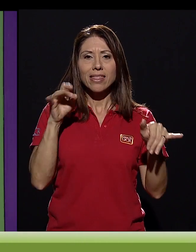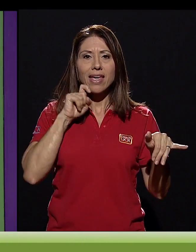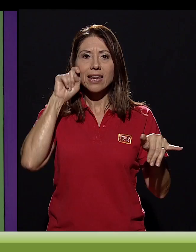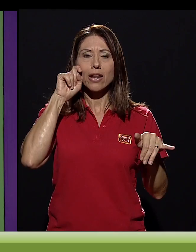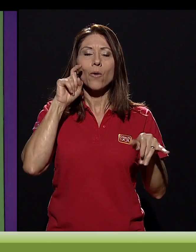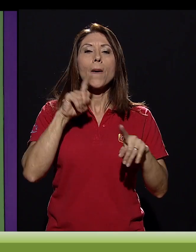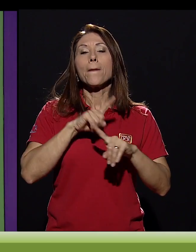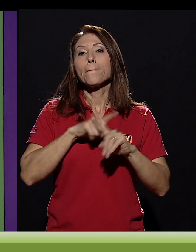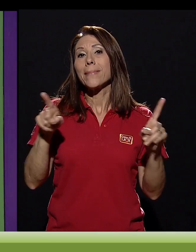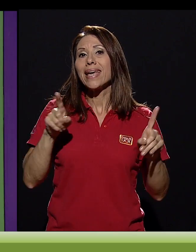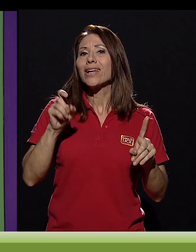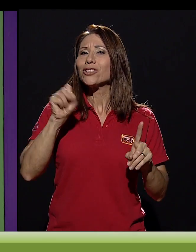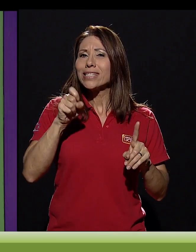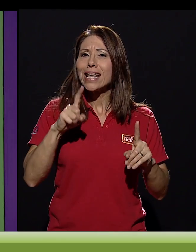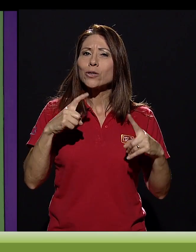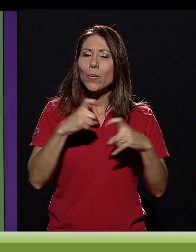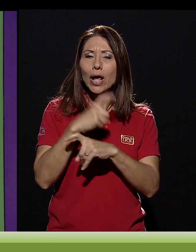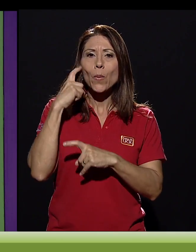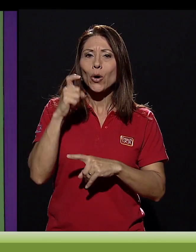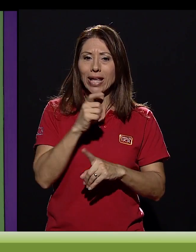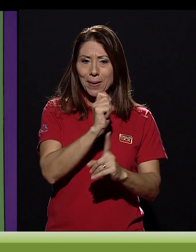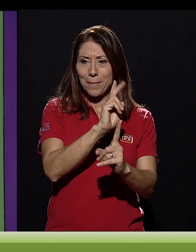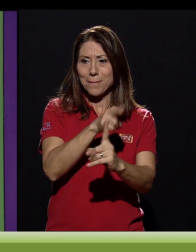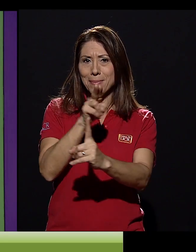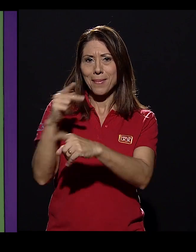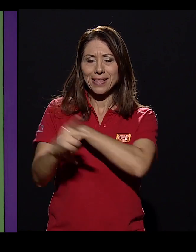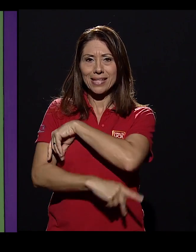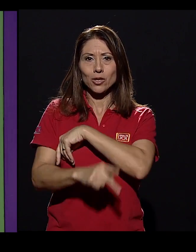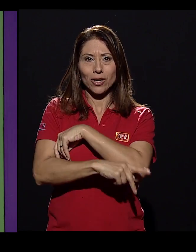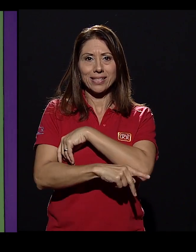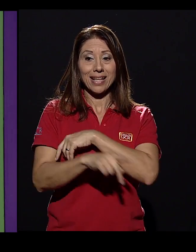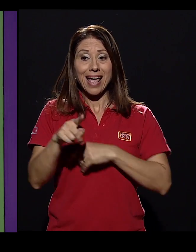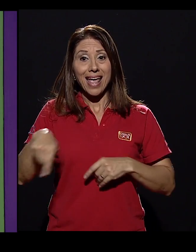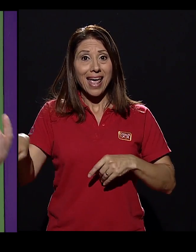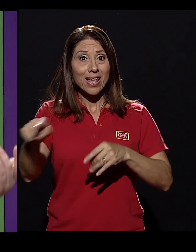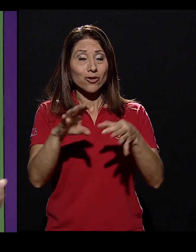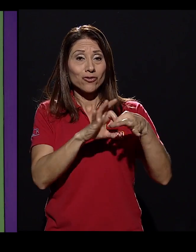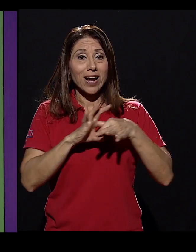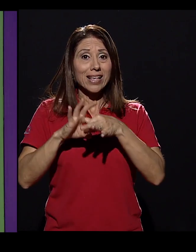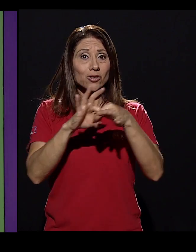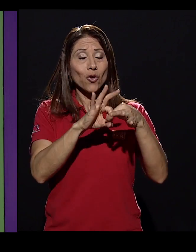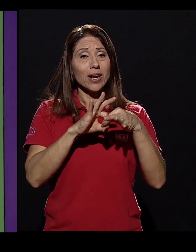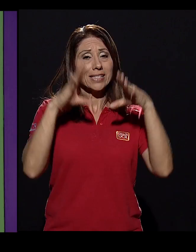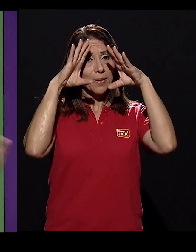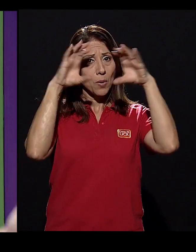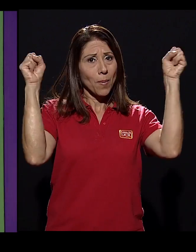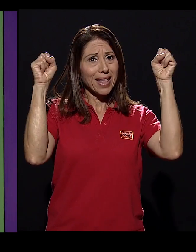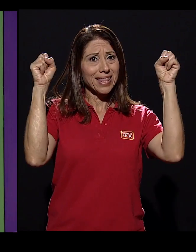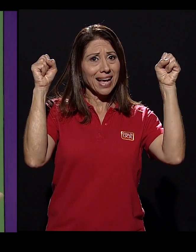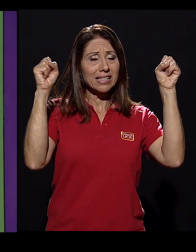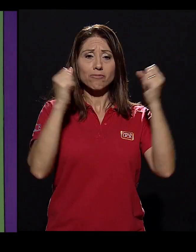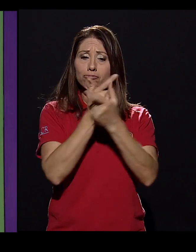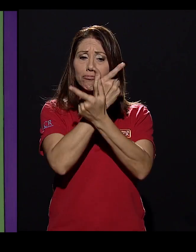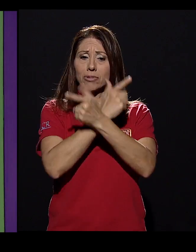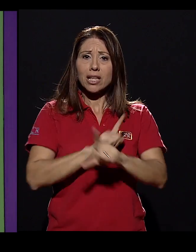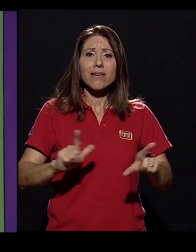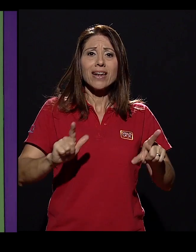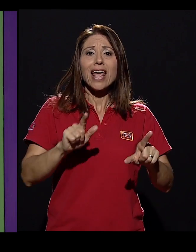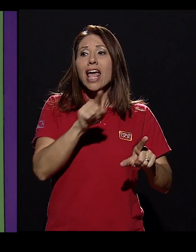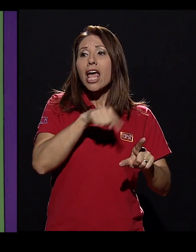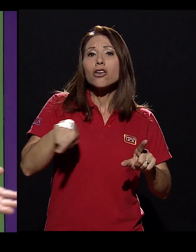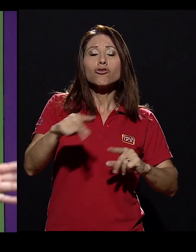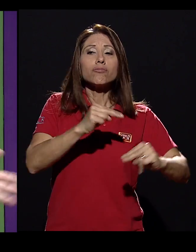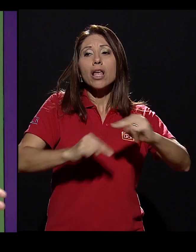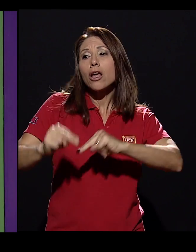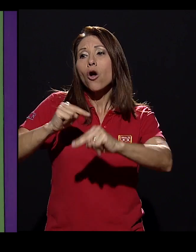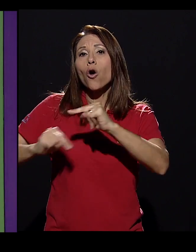es complejo porque son las naciones, en el ejercicio libre de sus relaciones diplomáticas, las que negocian con otros países los votos para